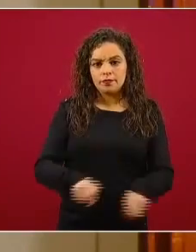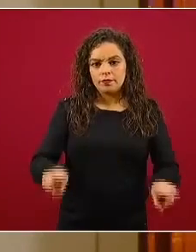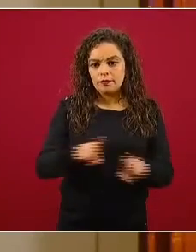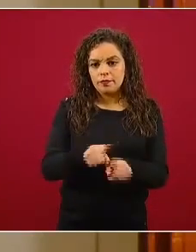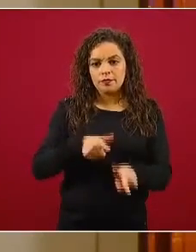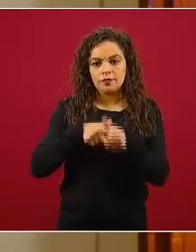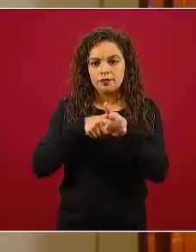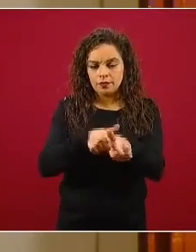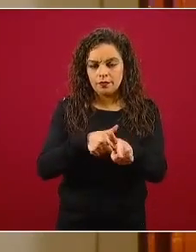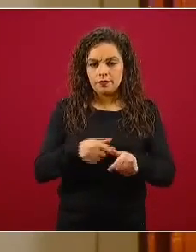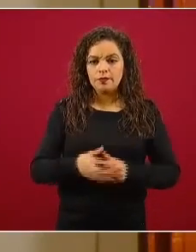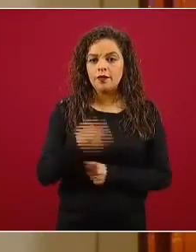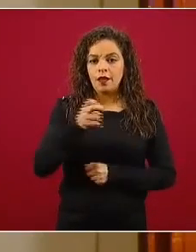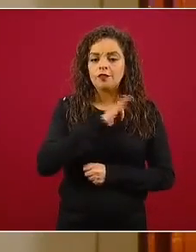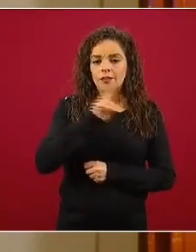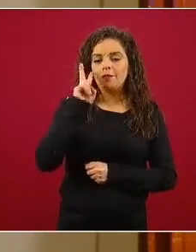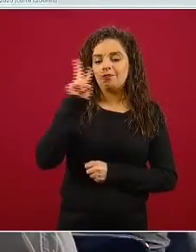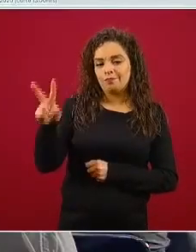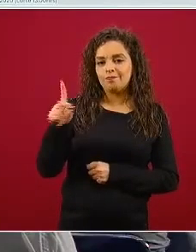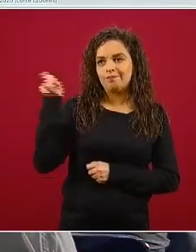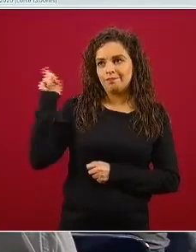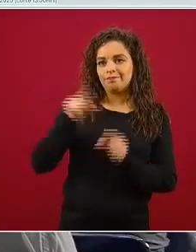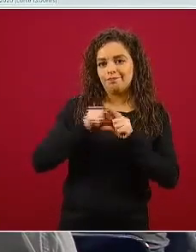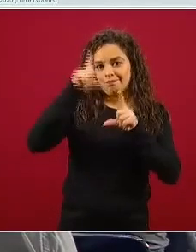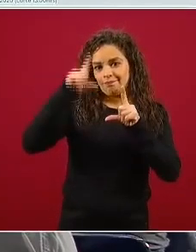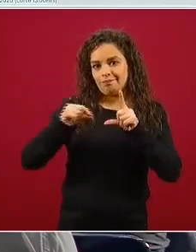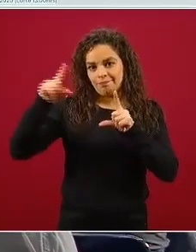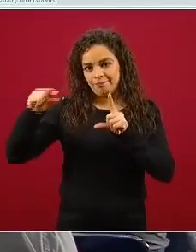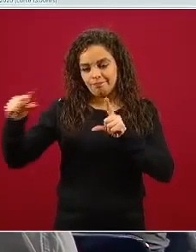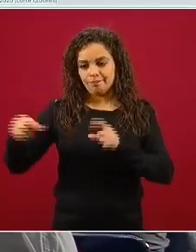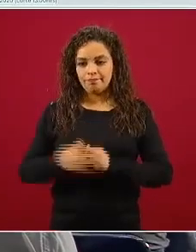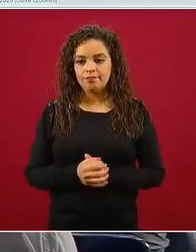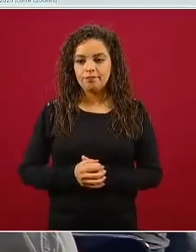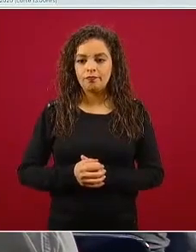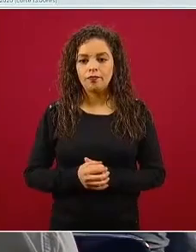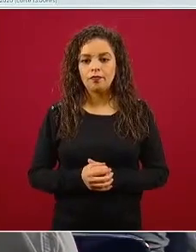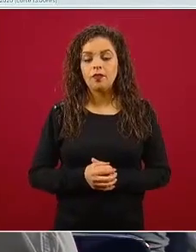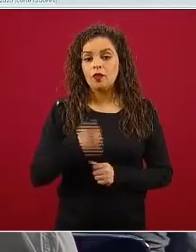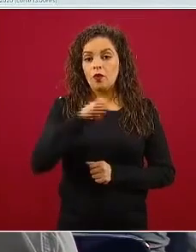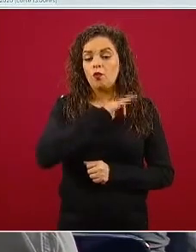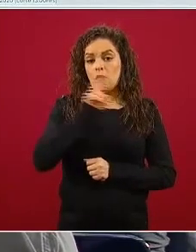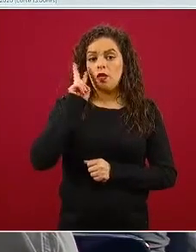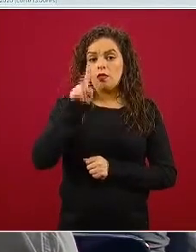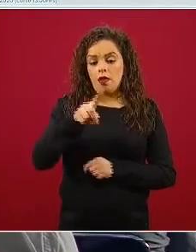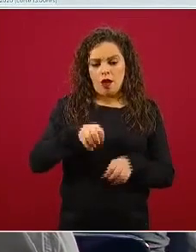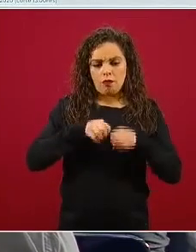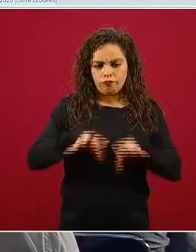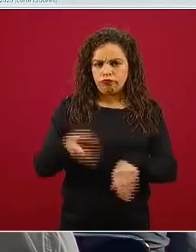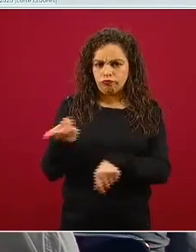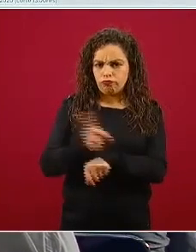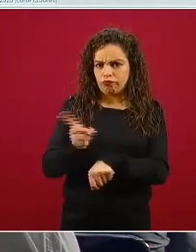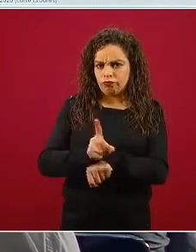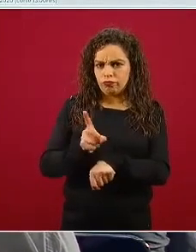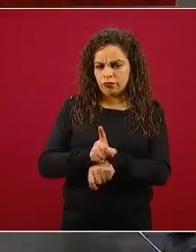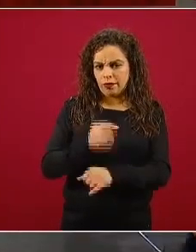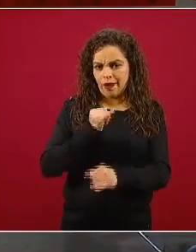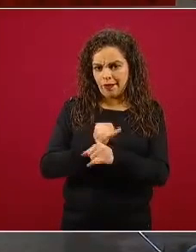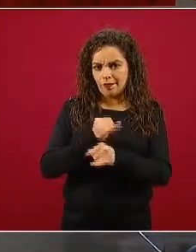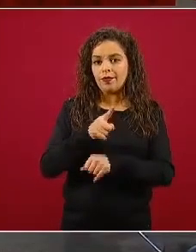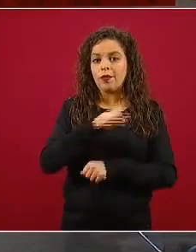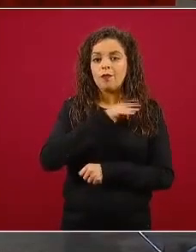en esta gráfica. Ahí la van a tener ustedes en la publicación que se hace diariamente para que puedan observarla para cada uno